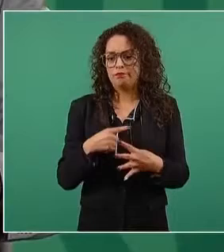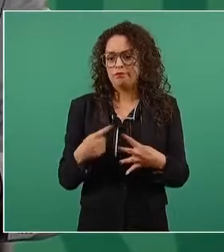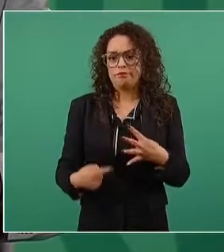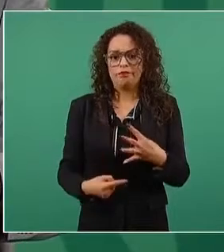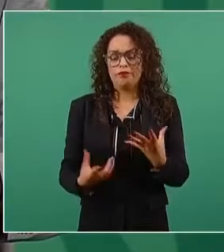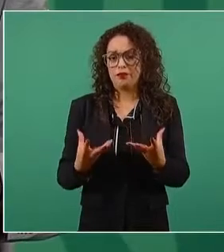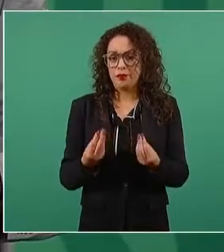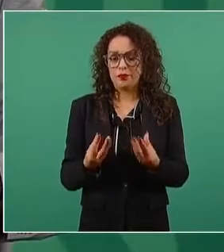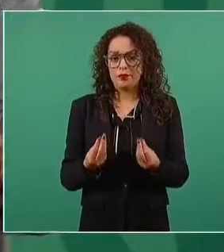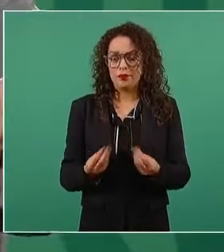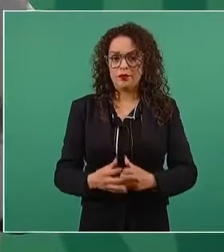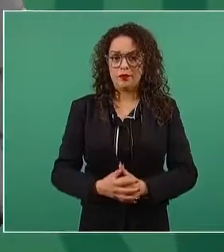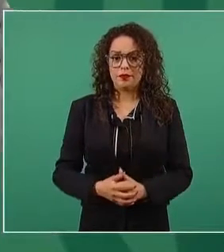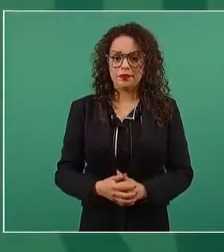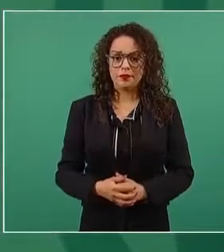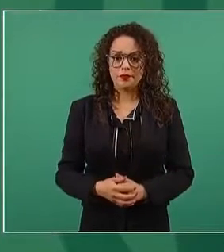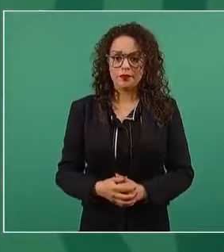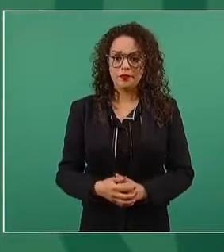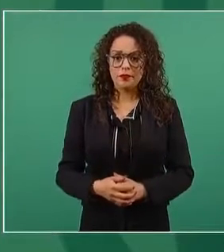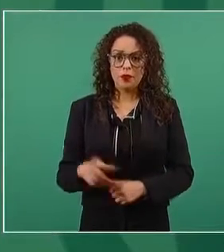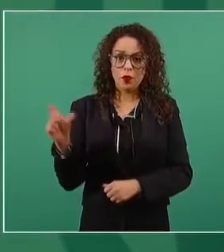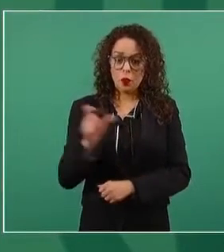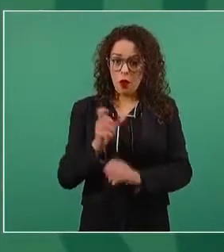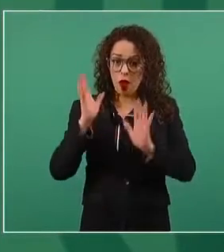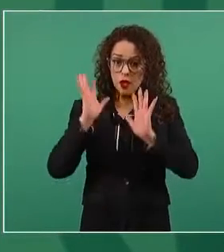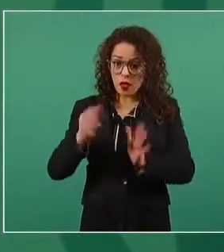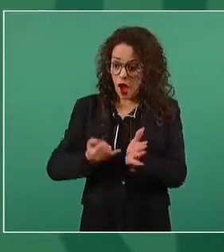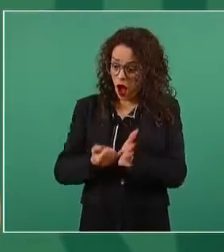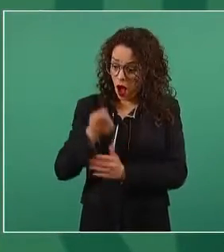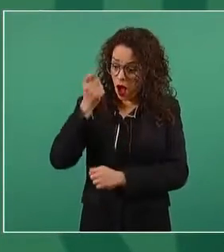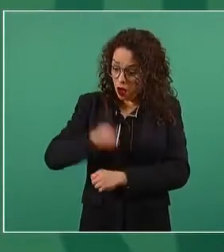Entonces, ya cuando esté el dictamen,